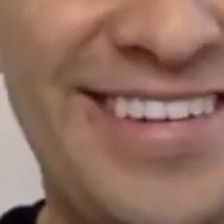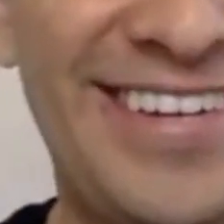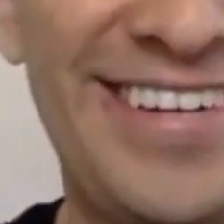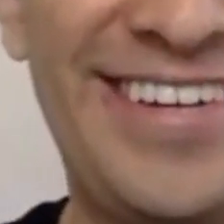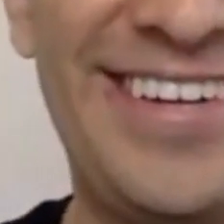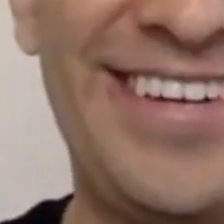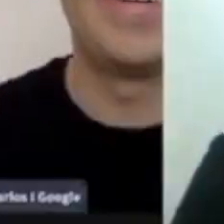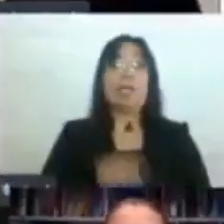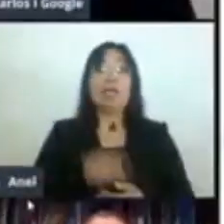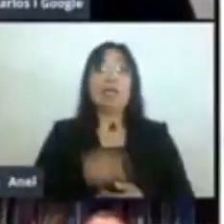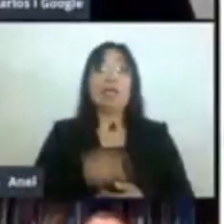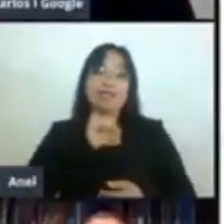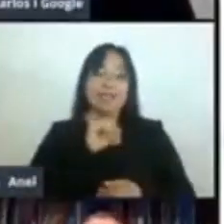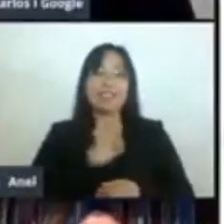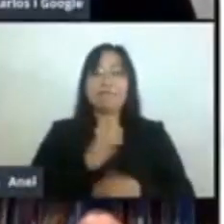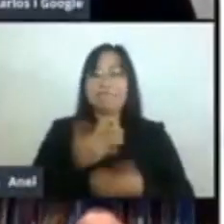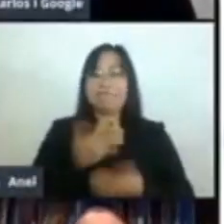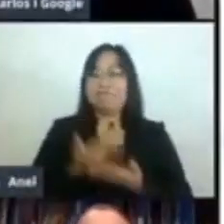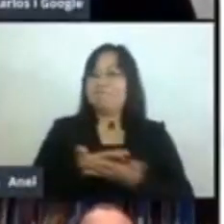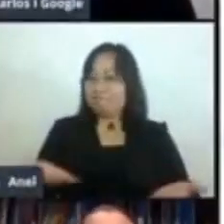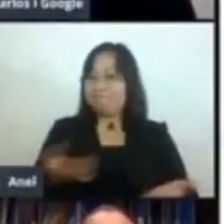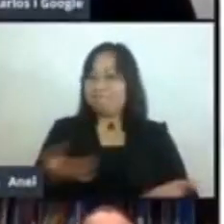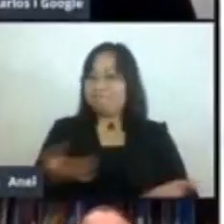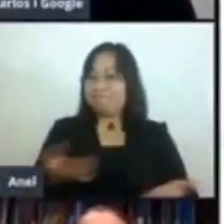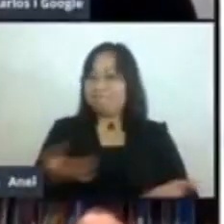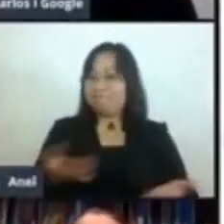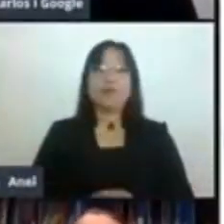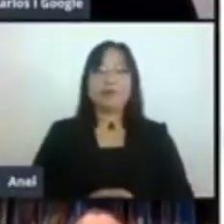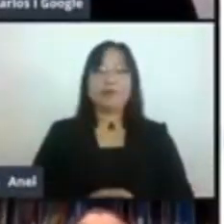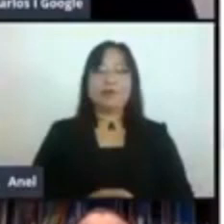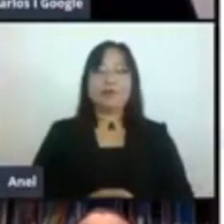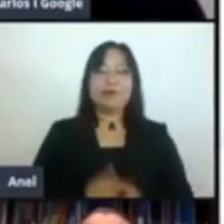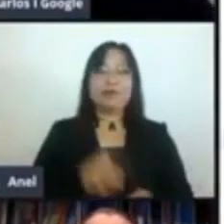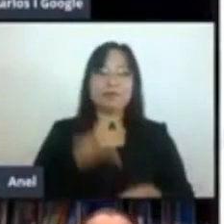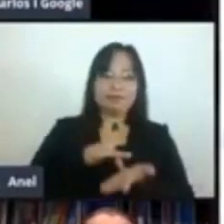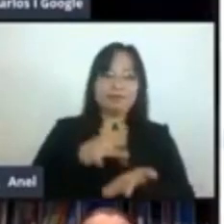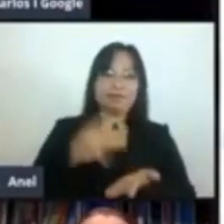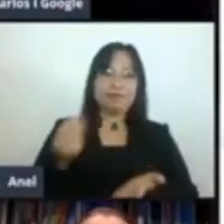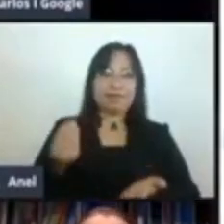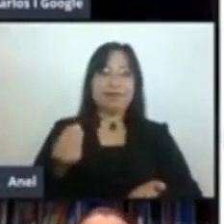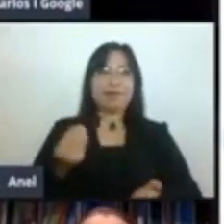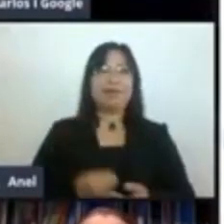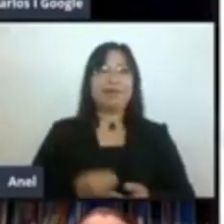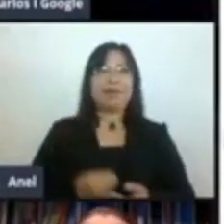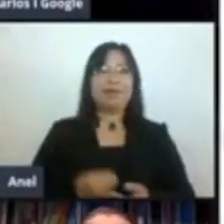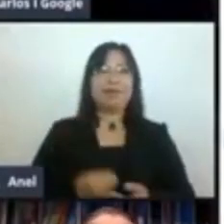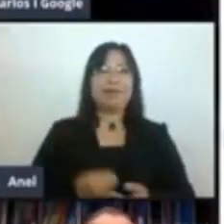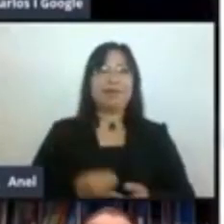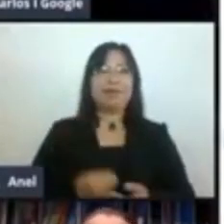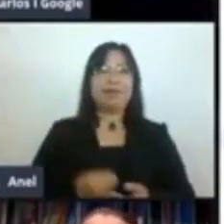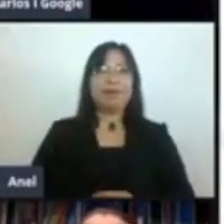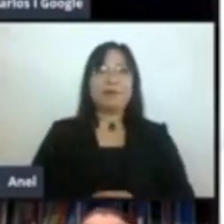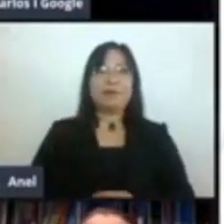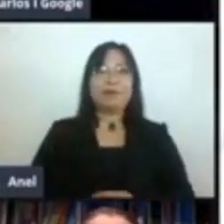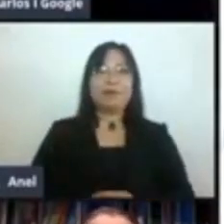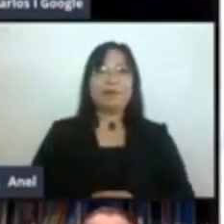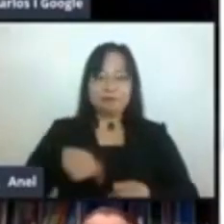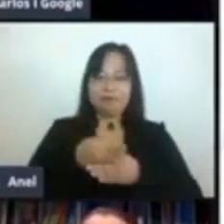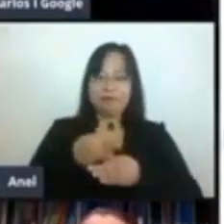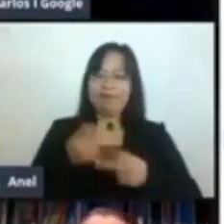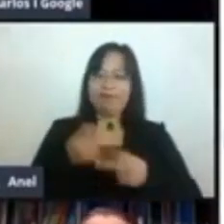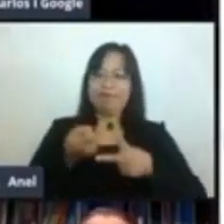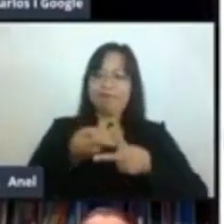capacitación a docentes en contenidos y estrategias relacionadas al regreso de clases luego informó sobre los pormenores